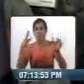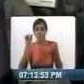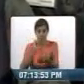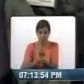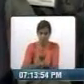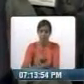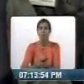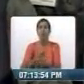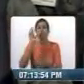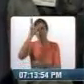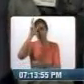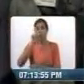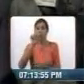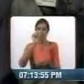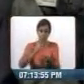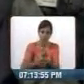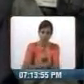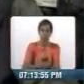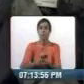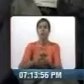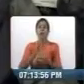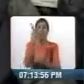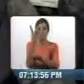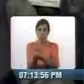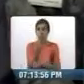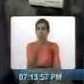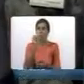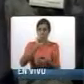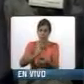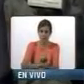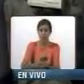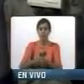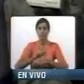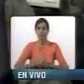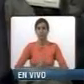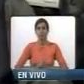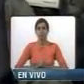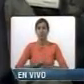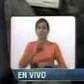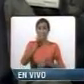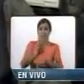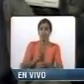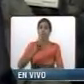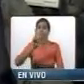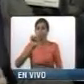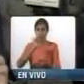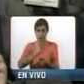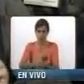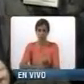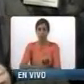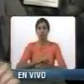en Falcón 1 detenido, en Monagas 1 detenido, en Vargas 2 detenidos.